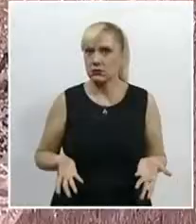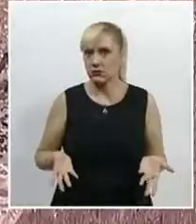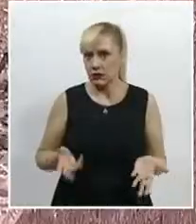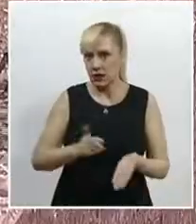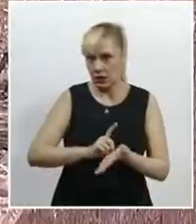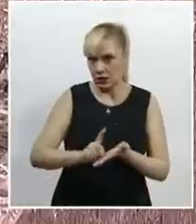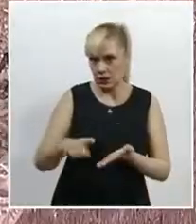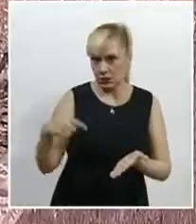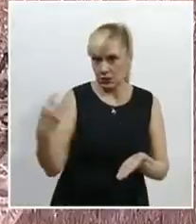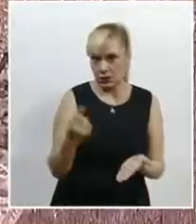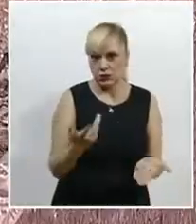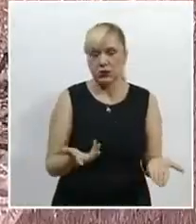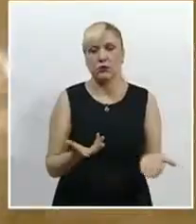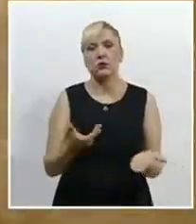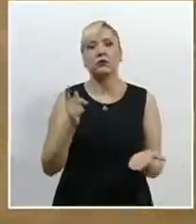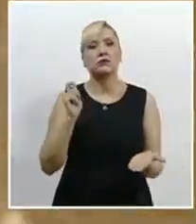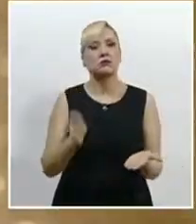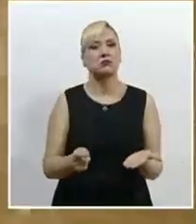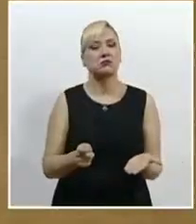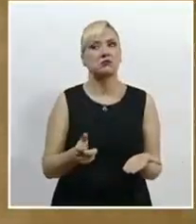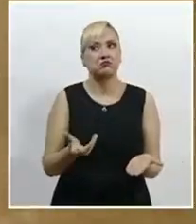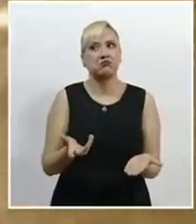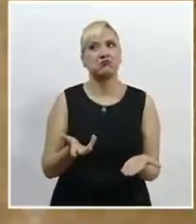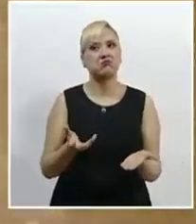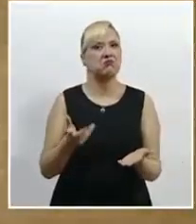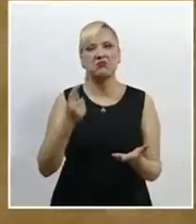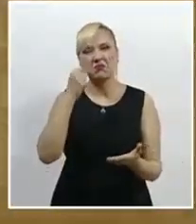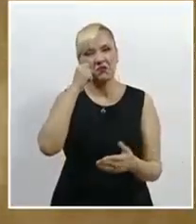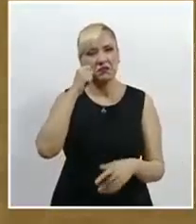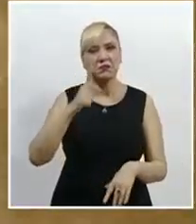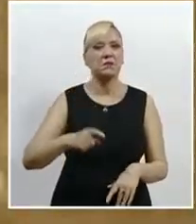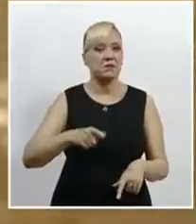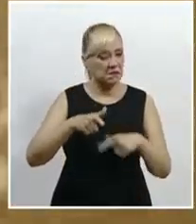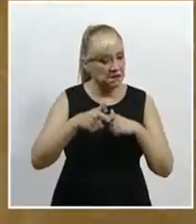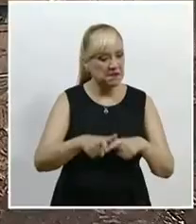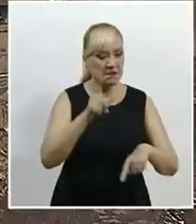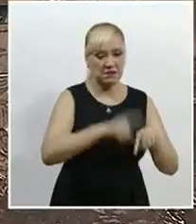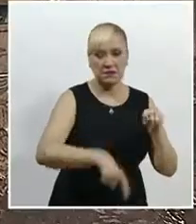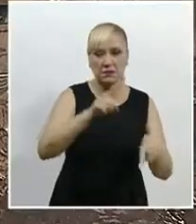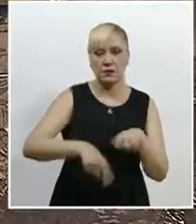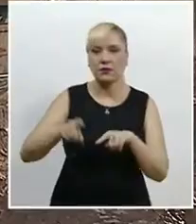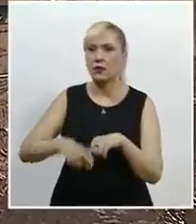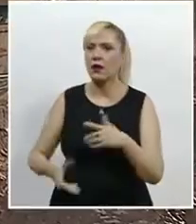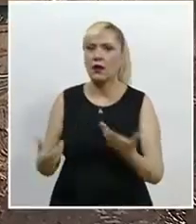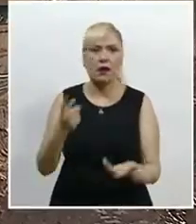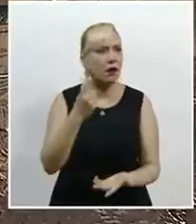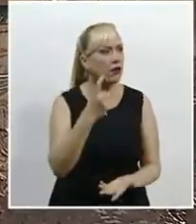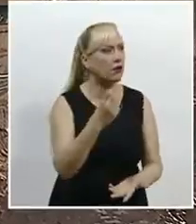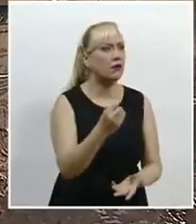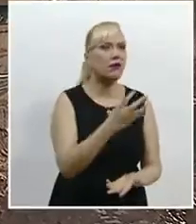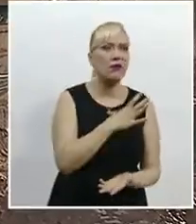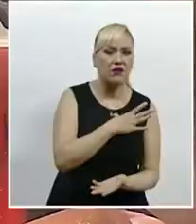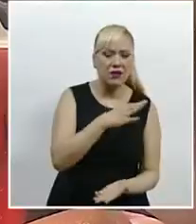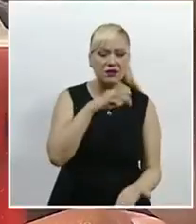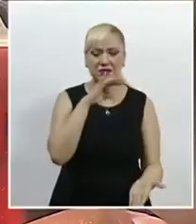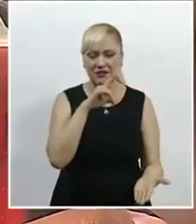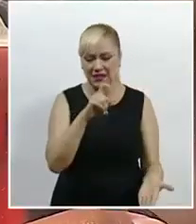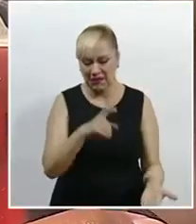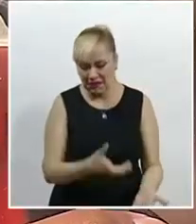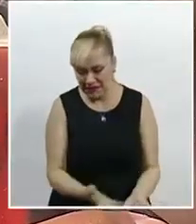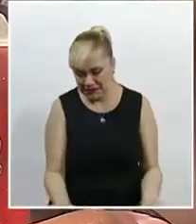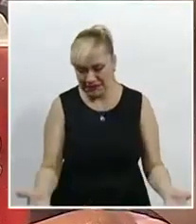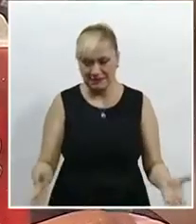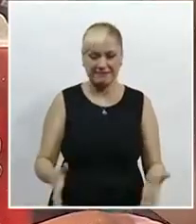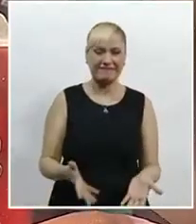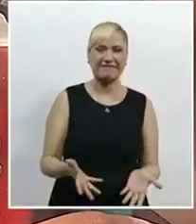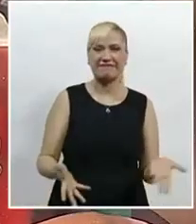las que se encuentran abstenerse de restringir el acceso al agua en condiciones de disponibilidad, calidad y accesibilidad, proteger a